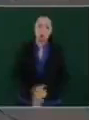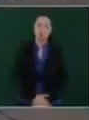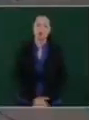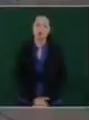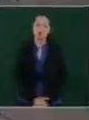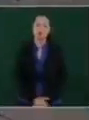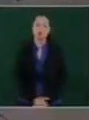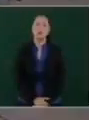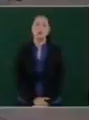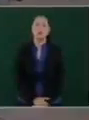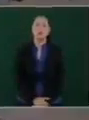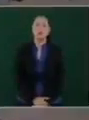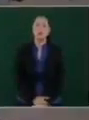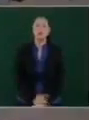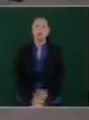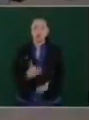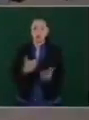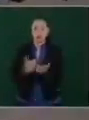se habían atrevido a eso.